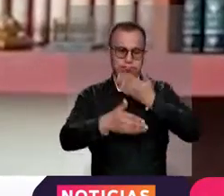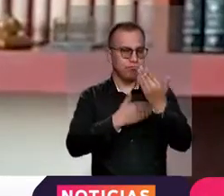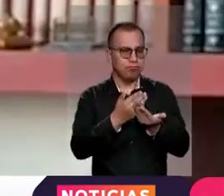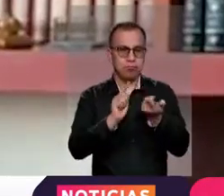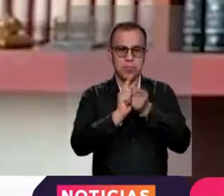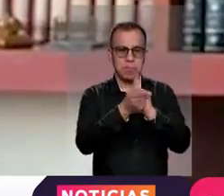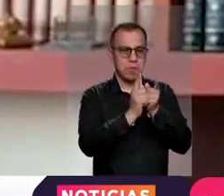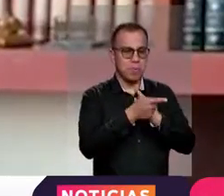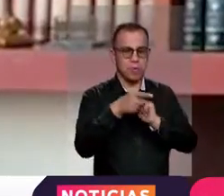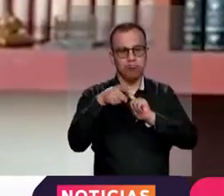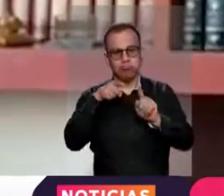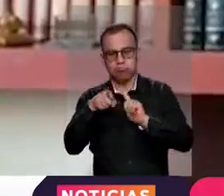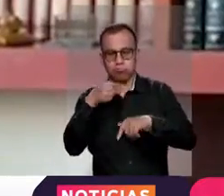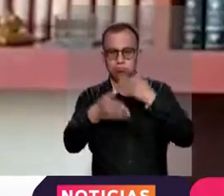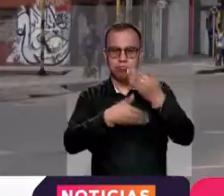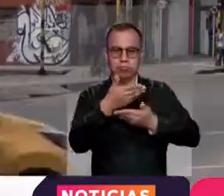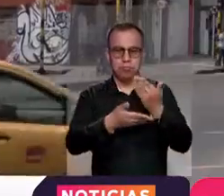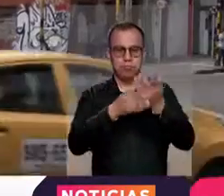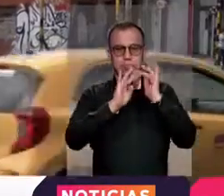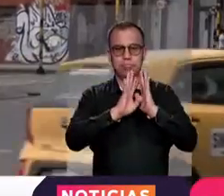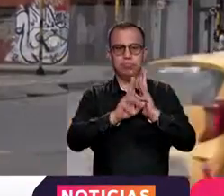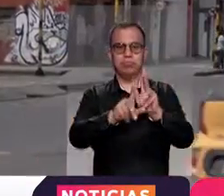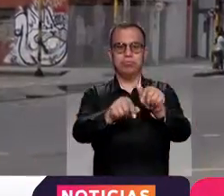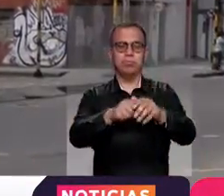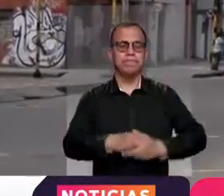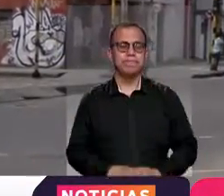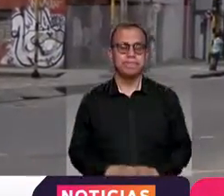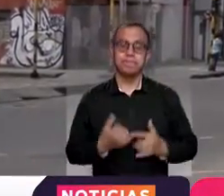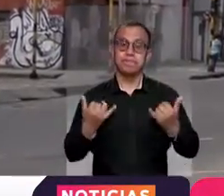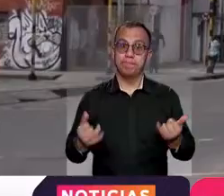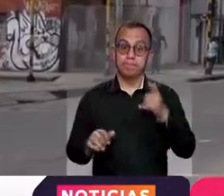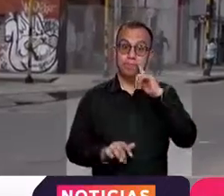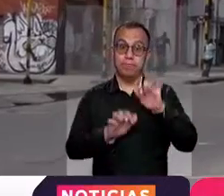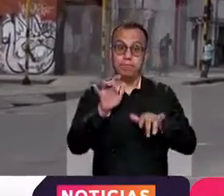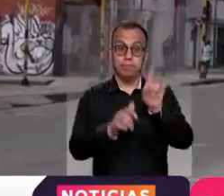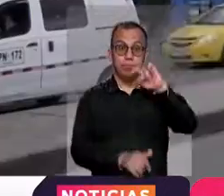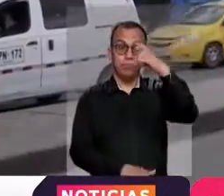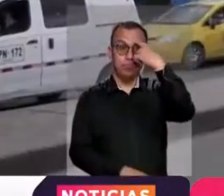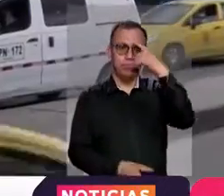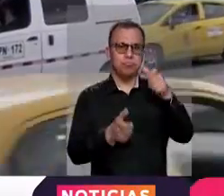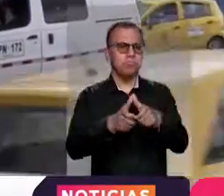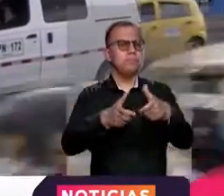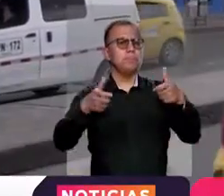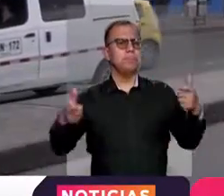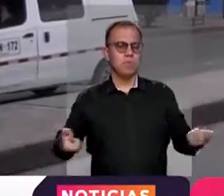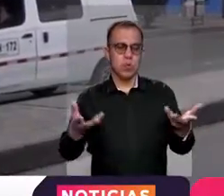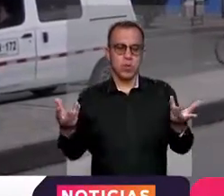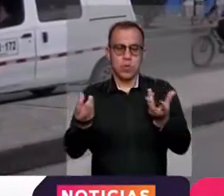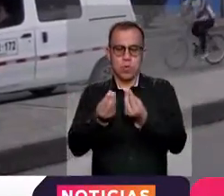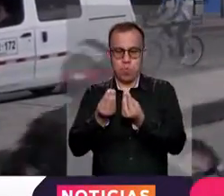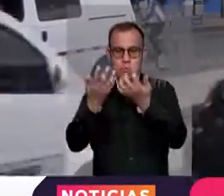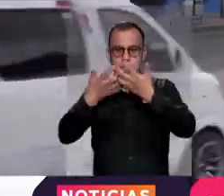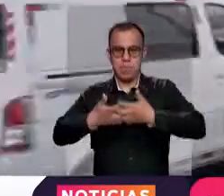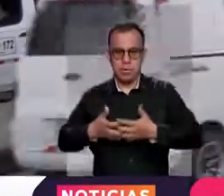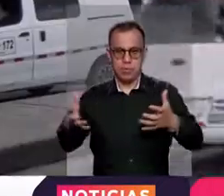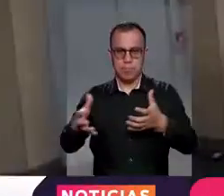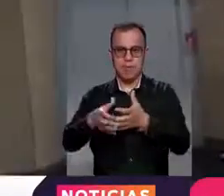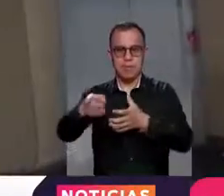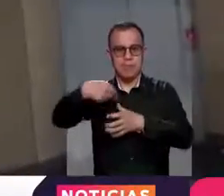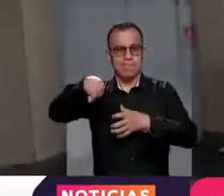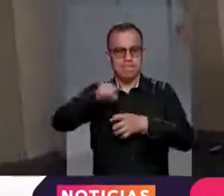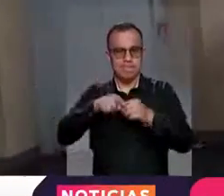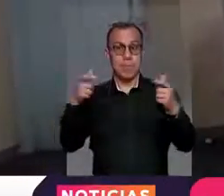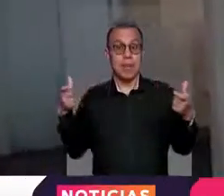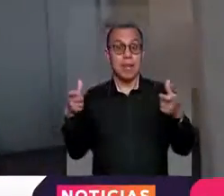las frecuencias y se permitió una evacuación del personal. La Secretaría de Gobierno resaltó la gestión de la mayor parte del sector empresarial, pese a